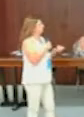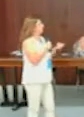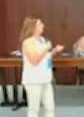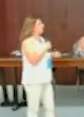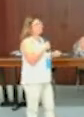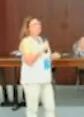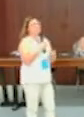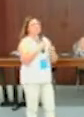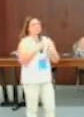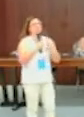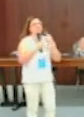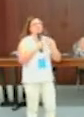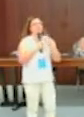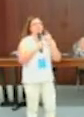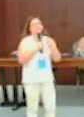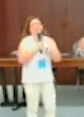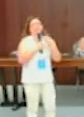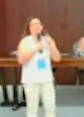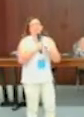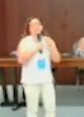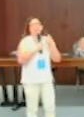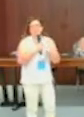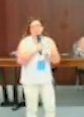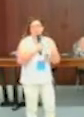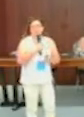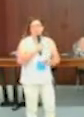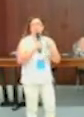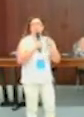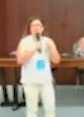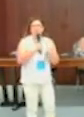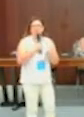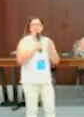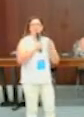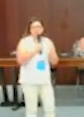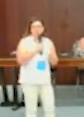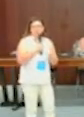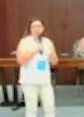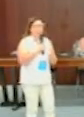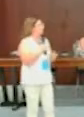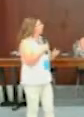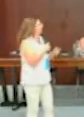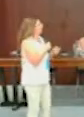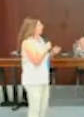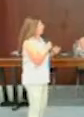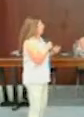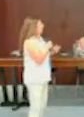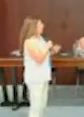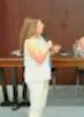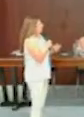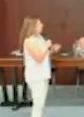voz, la capacidad de mantener contacto ocular, mirar a los ojos. Mirar a los ojos.